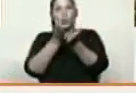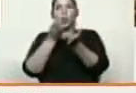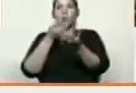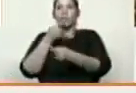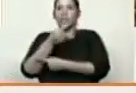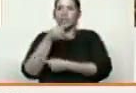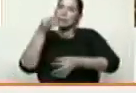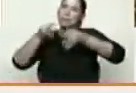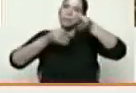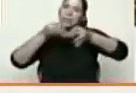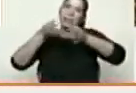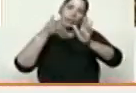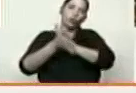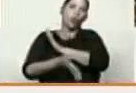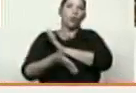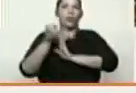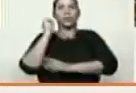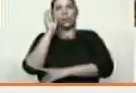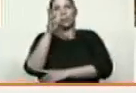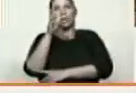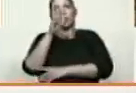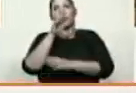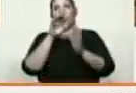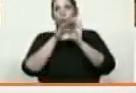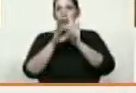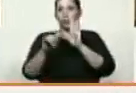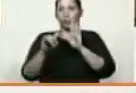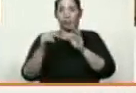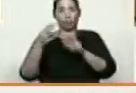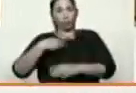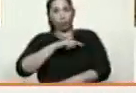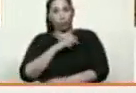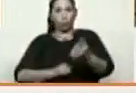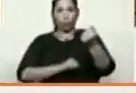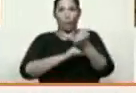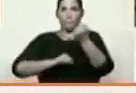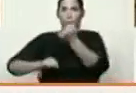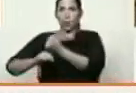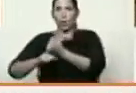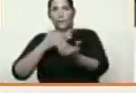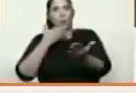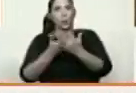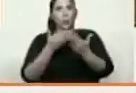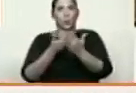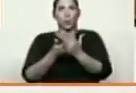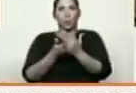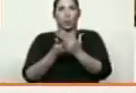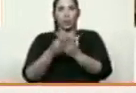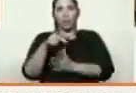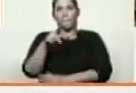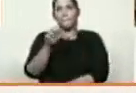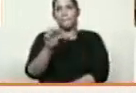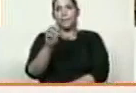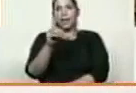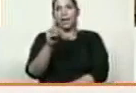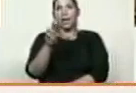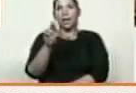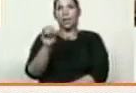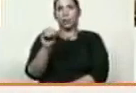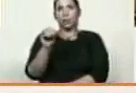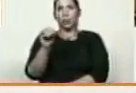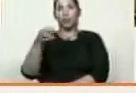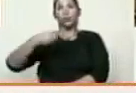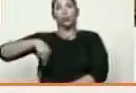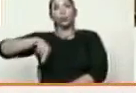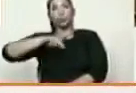Bien, al apoyar la propuesta de Pedro Carreño, lo que